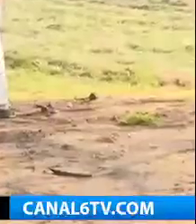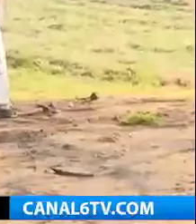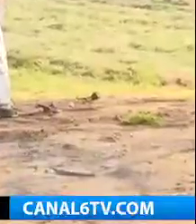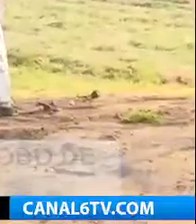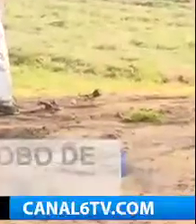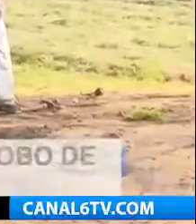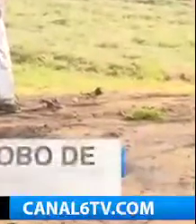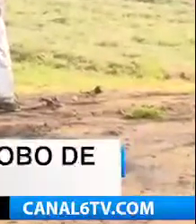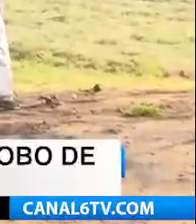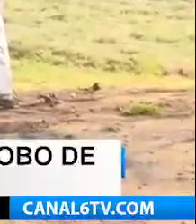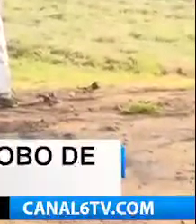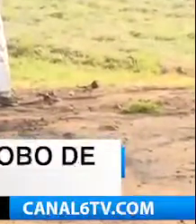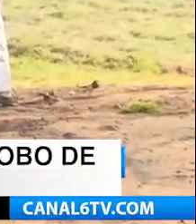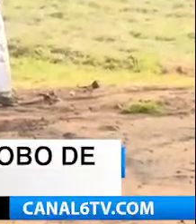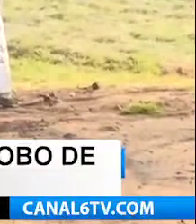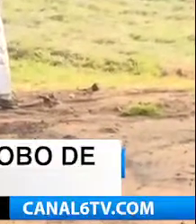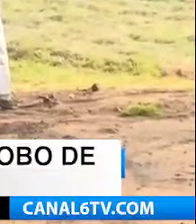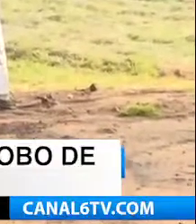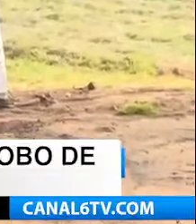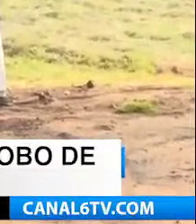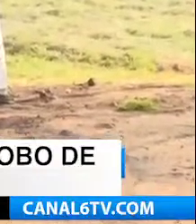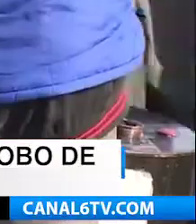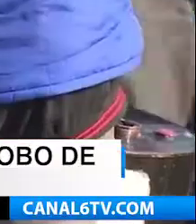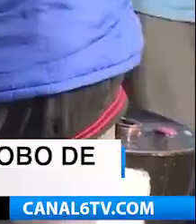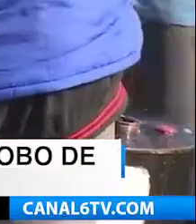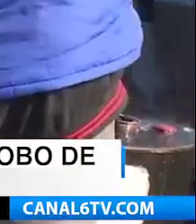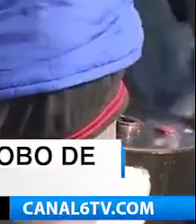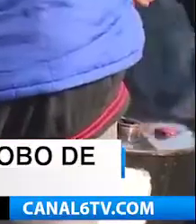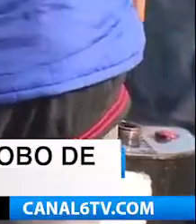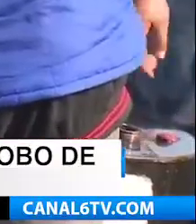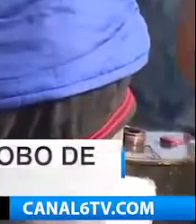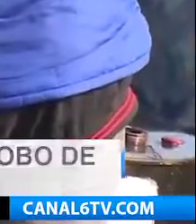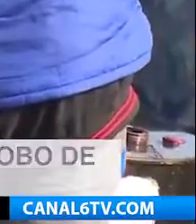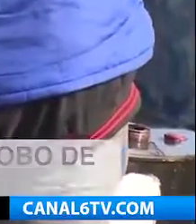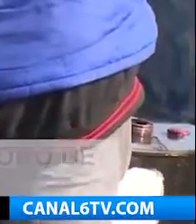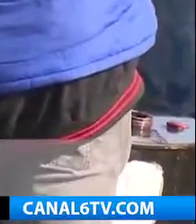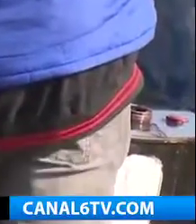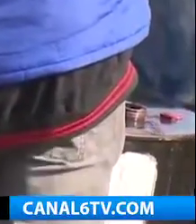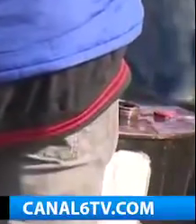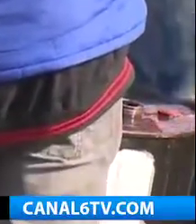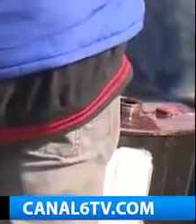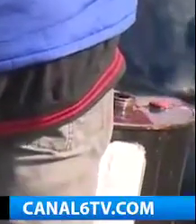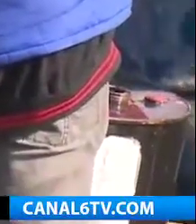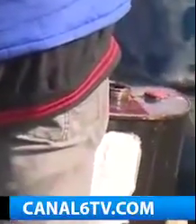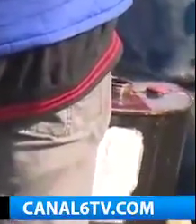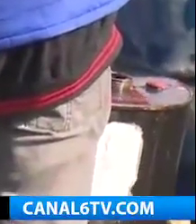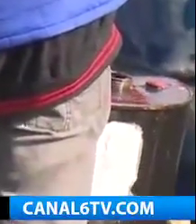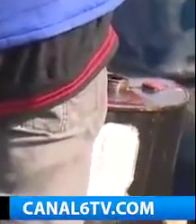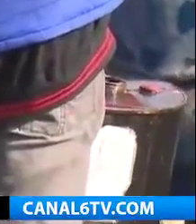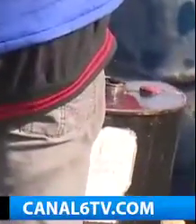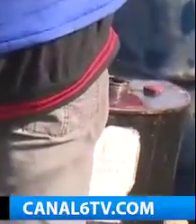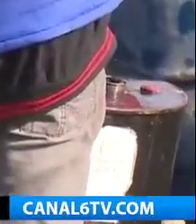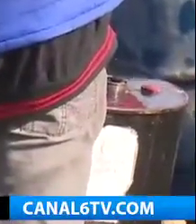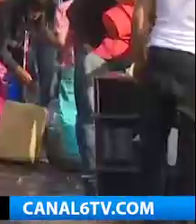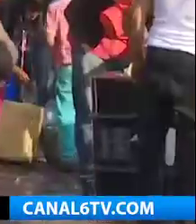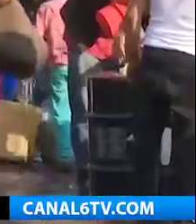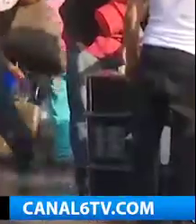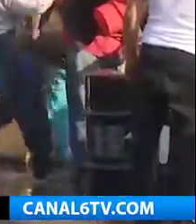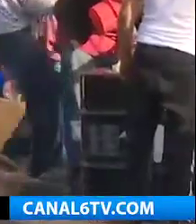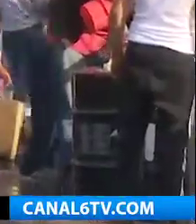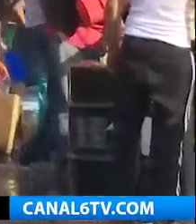su territorio, principalmente Cuautepec de Hinojosa. Tan solo entre el 1 de diciembre del 2018 al 9 de diciembre del 2020 se han